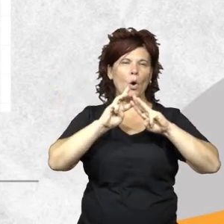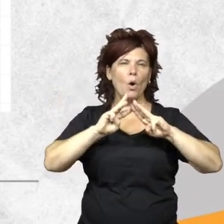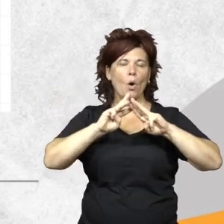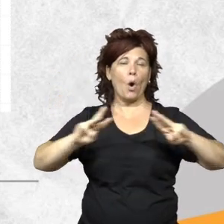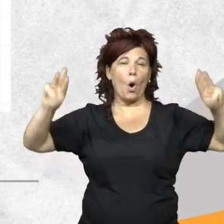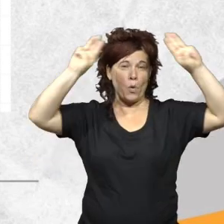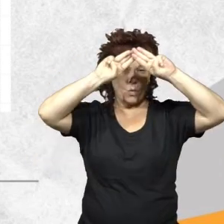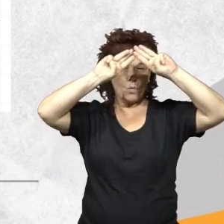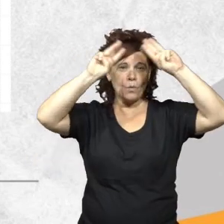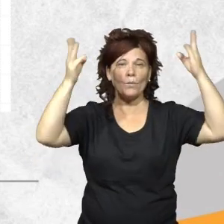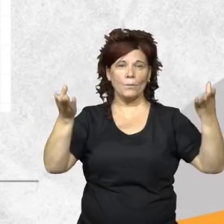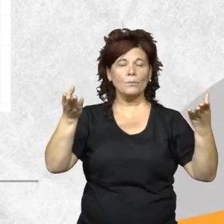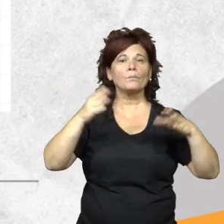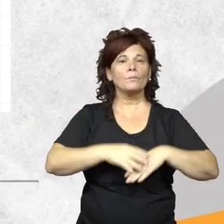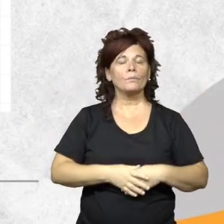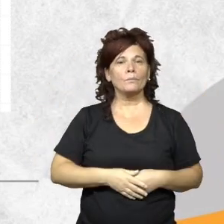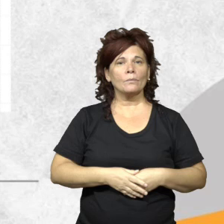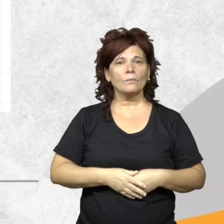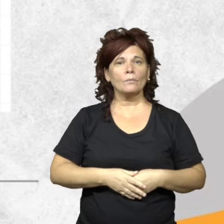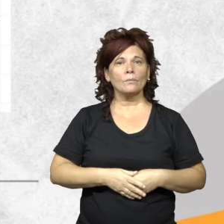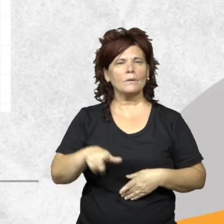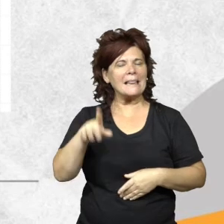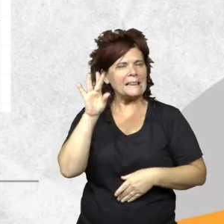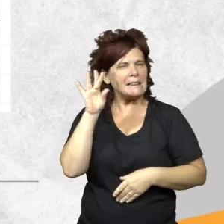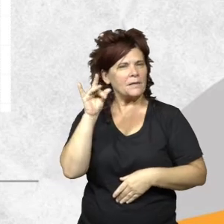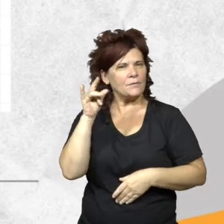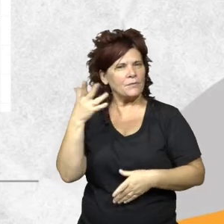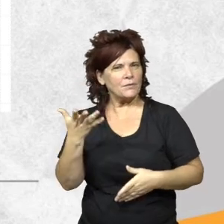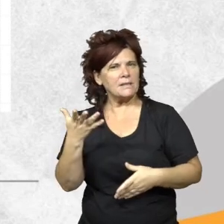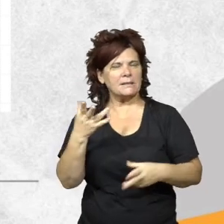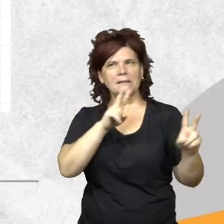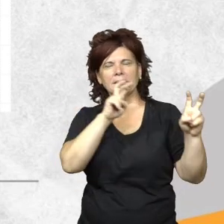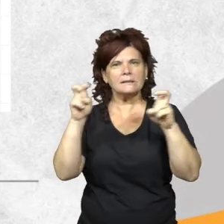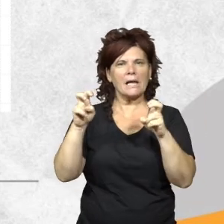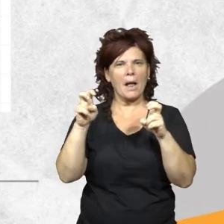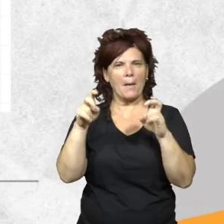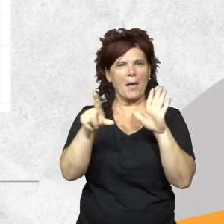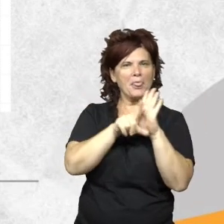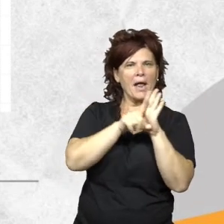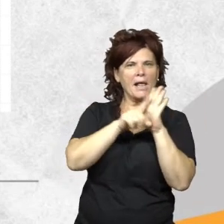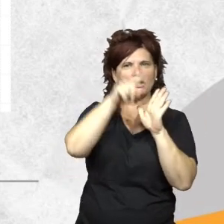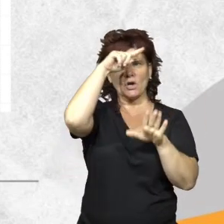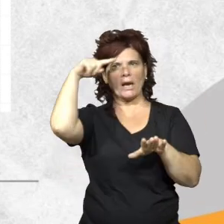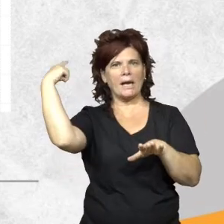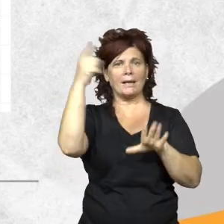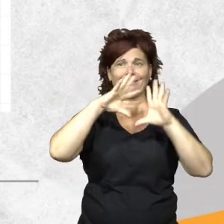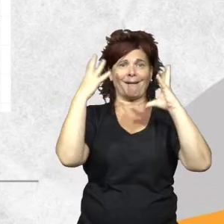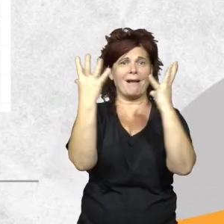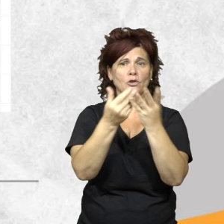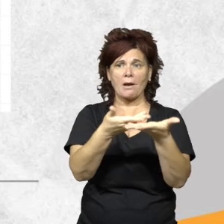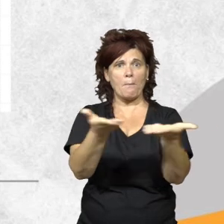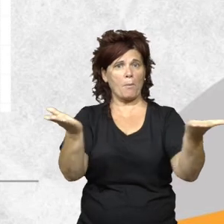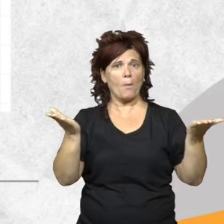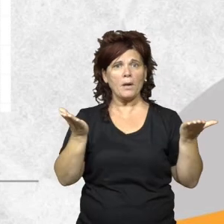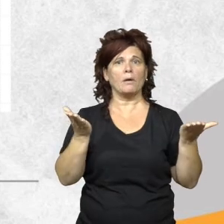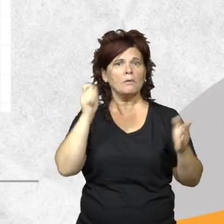por consenso, o sea, sin oposición, ¿verdad? Lo cual eso es muy difícil en materia de derecho internacional público, y se logró